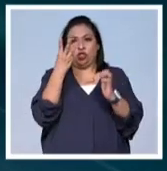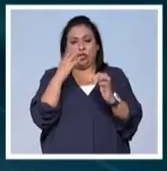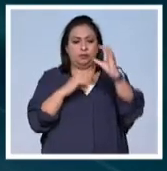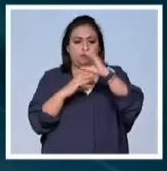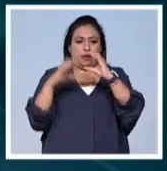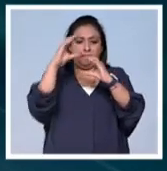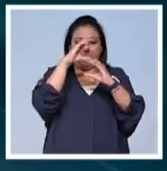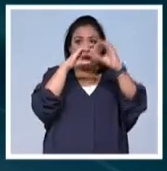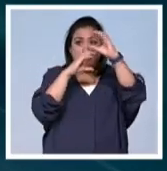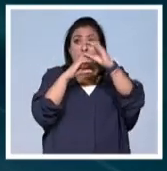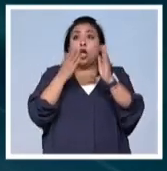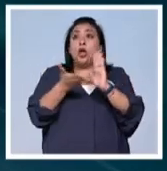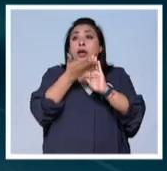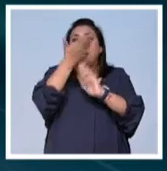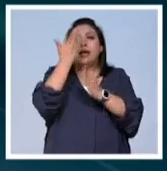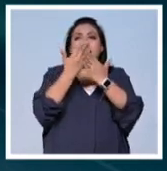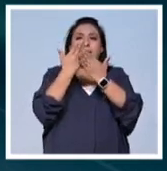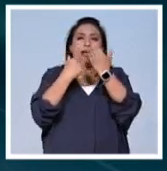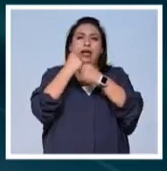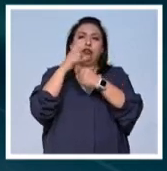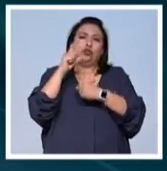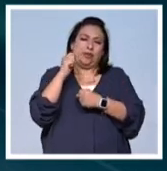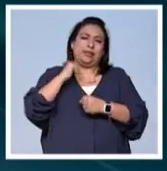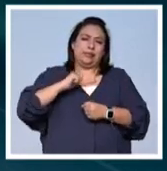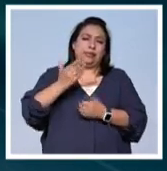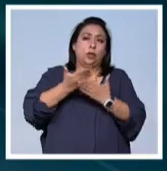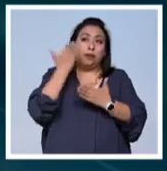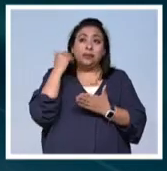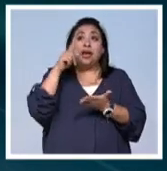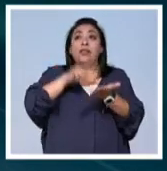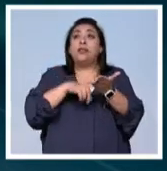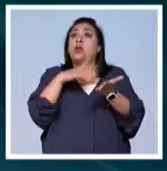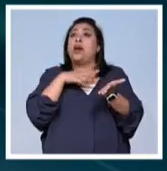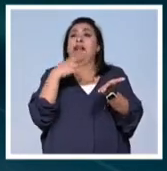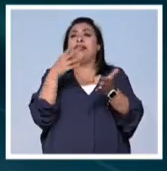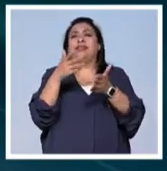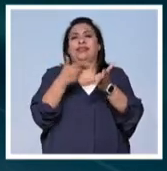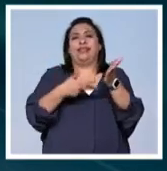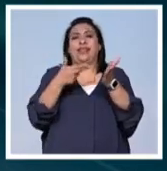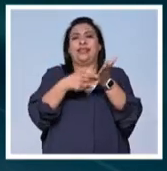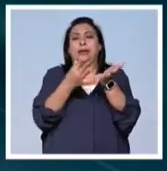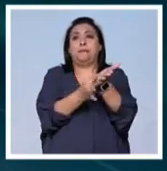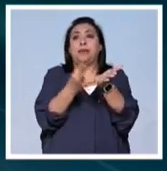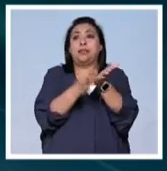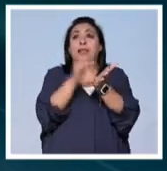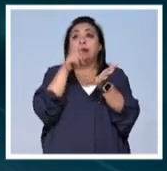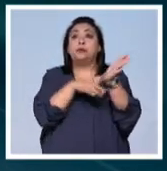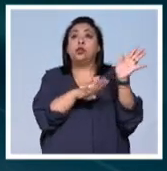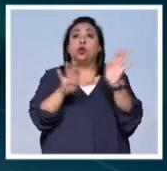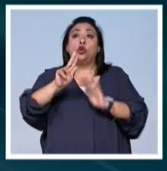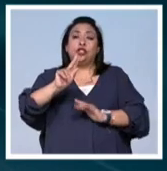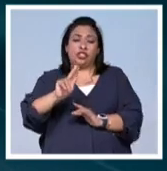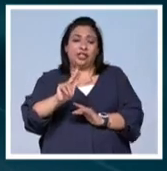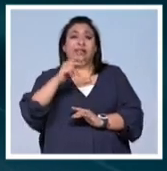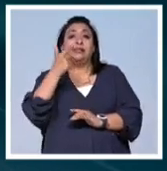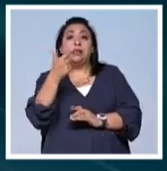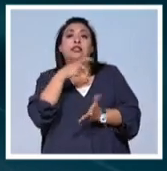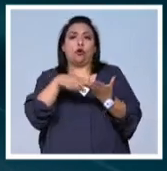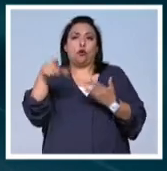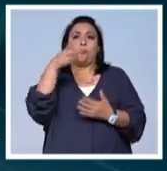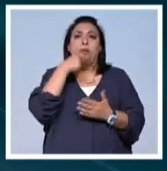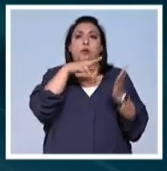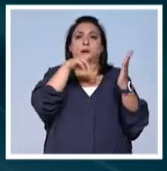fue construido en los años 20 del siglo pasado y albergaba un taller de metales en 1987 fue por el